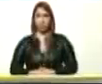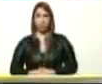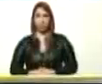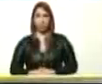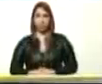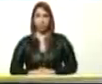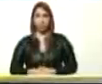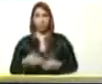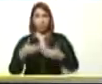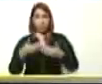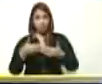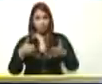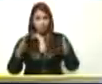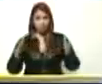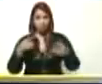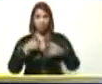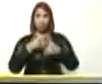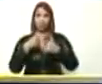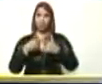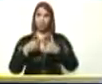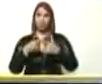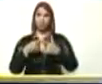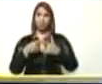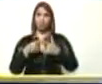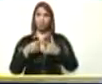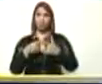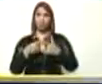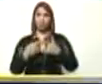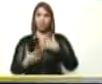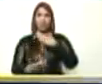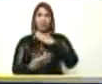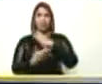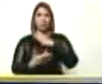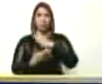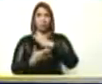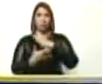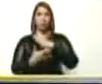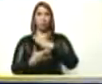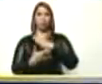abramos entonces los canales tecnológicos